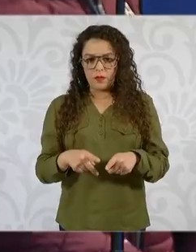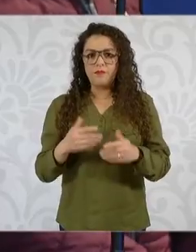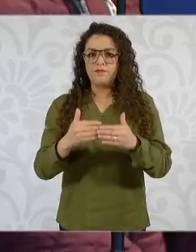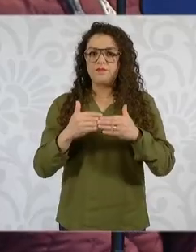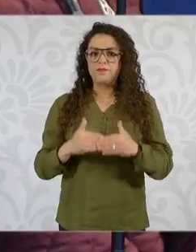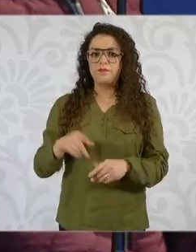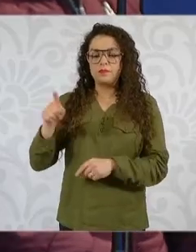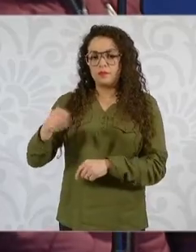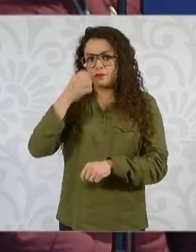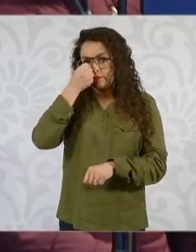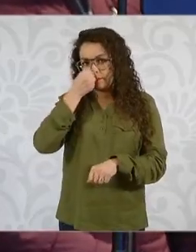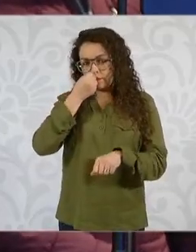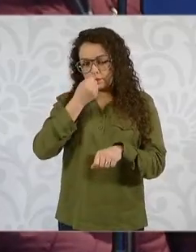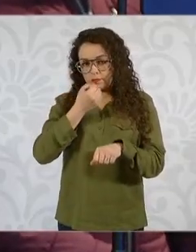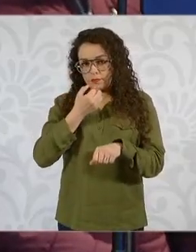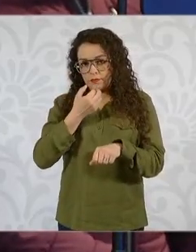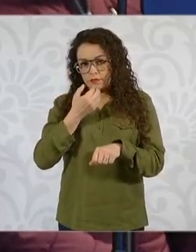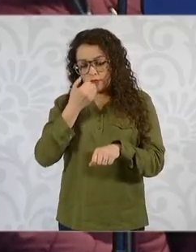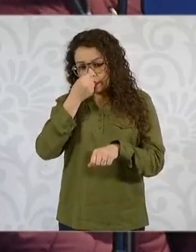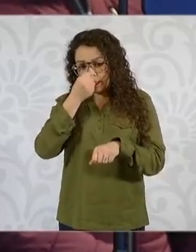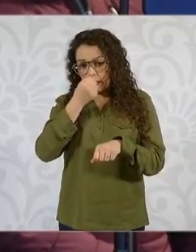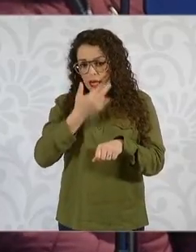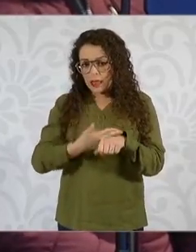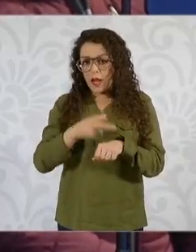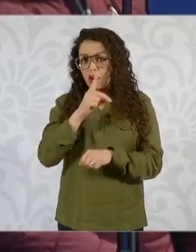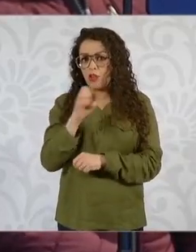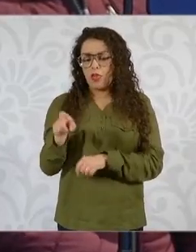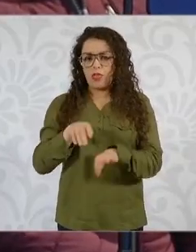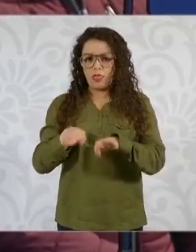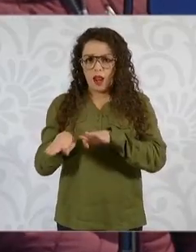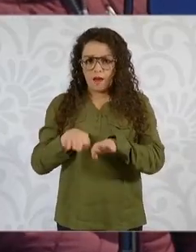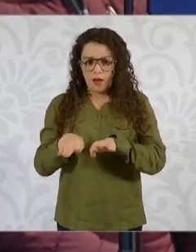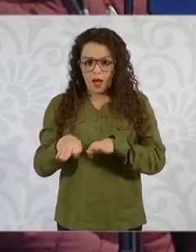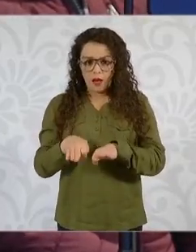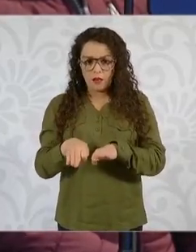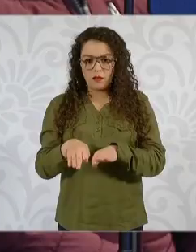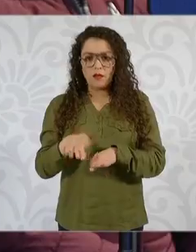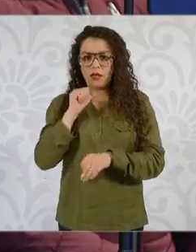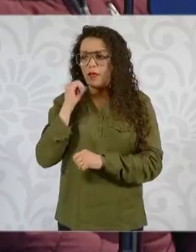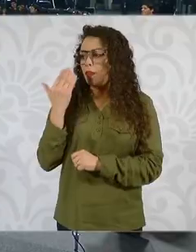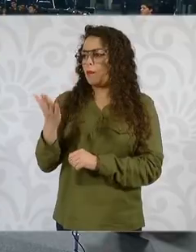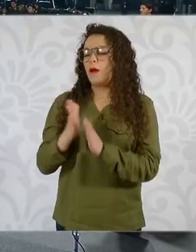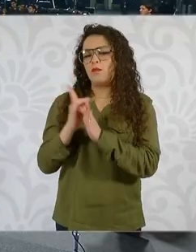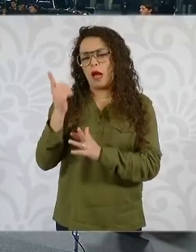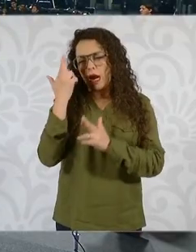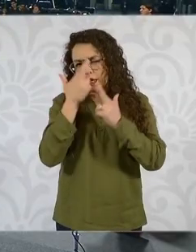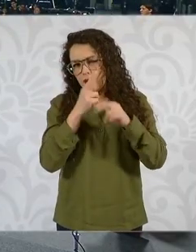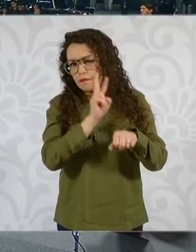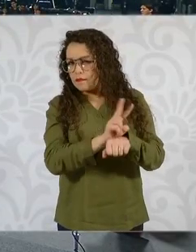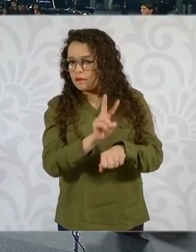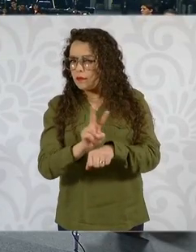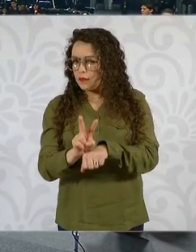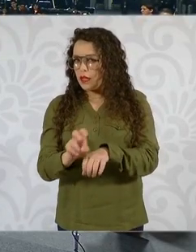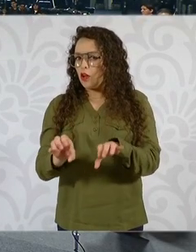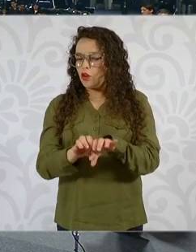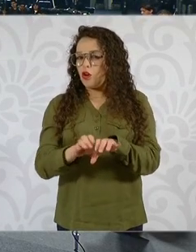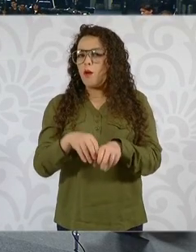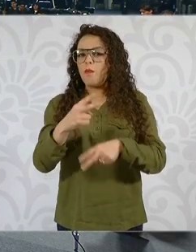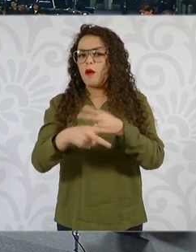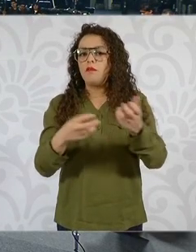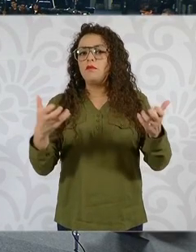lo único que les pide pues es que vigilen solamente el proceso este proceso estas elecciones